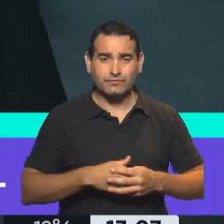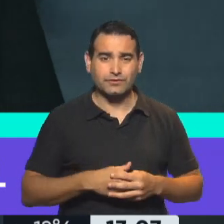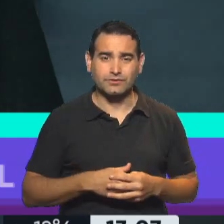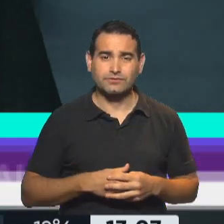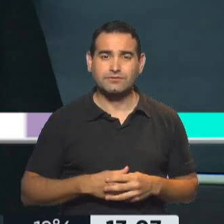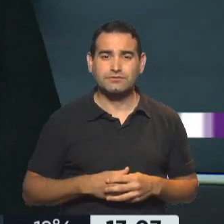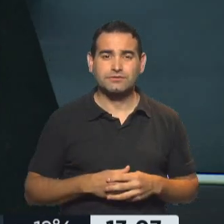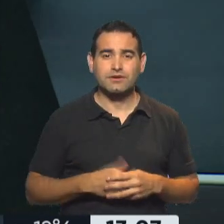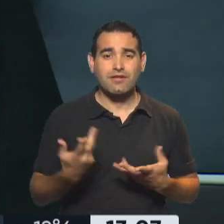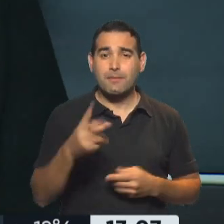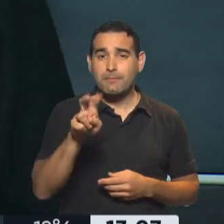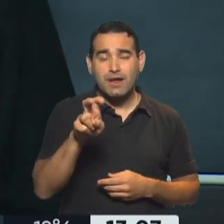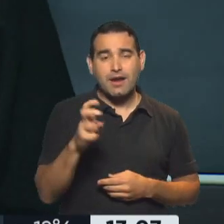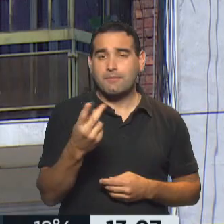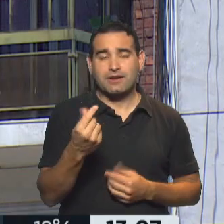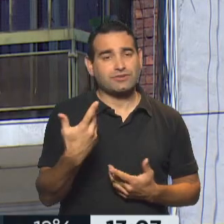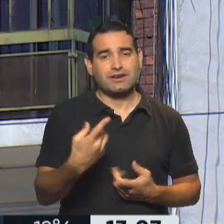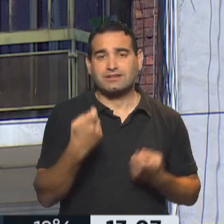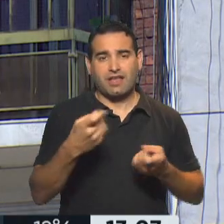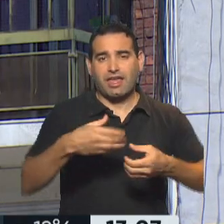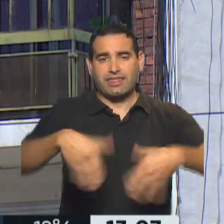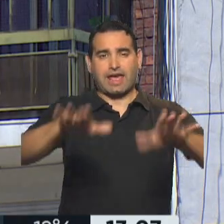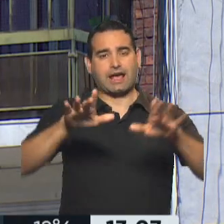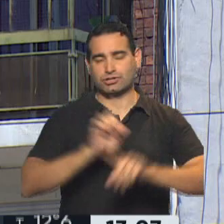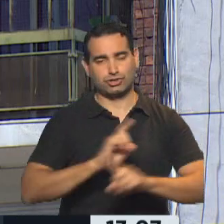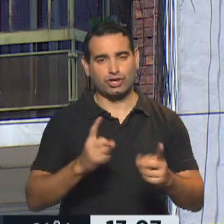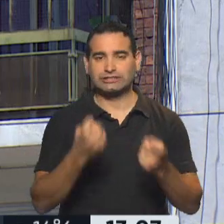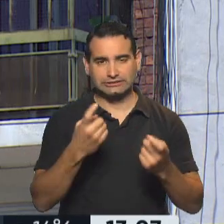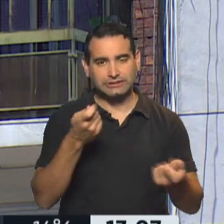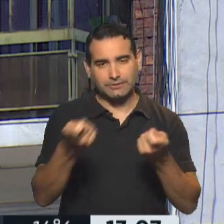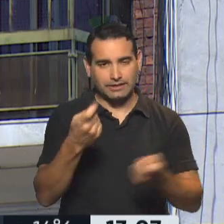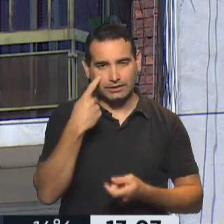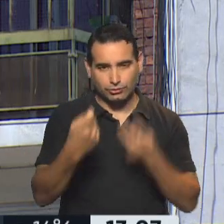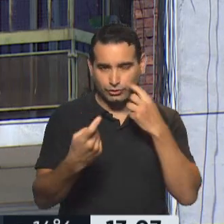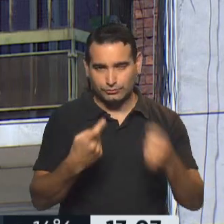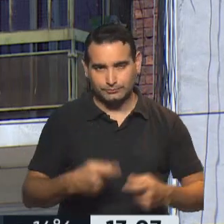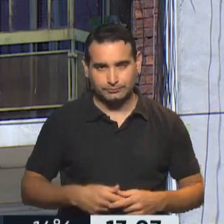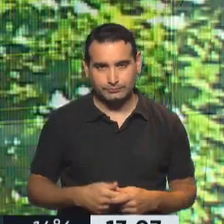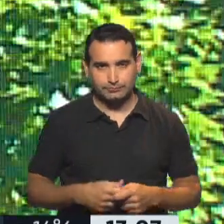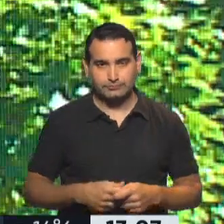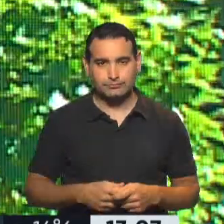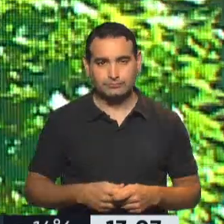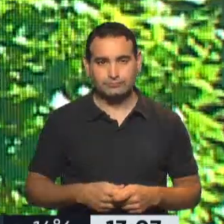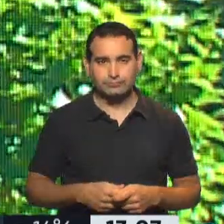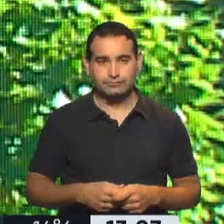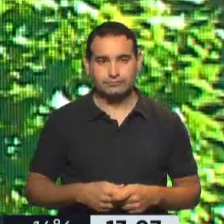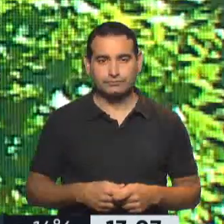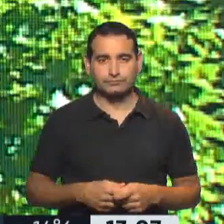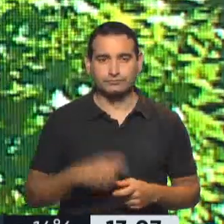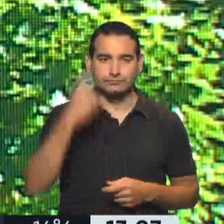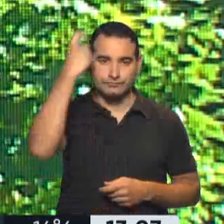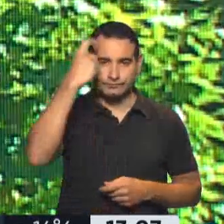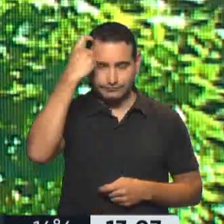mundial y los alquileres no pueden estar liberados en su precio inicial como están ahora y con raúl